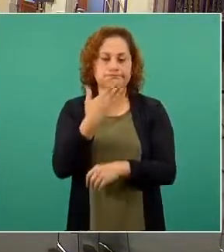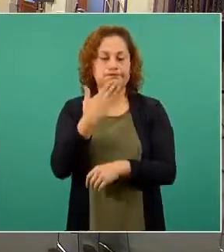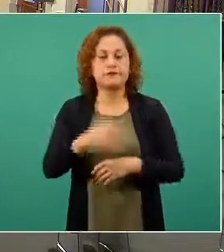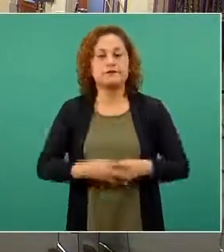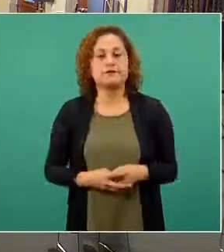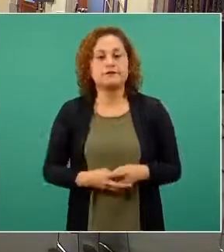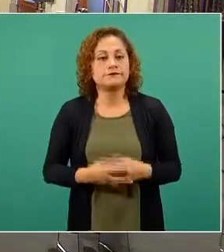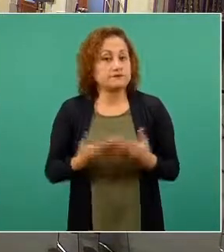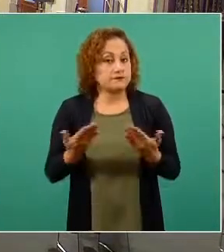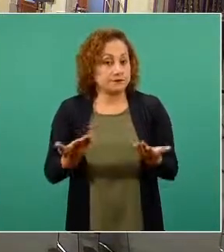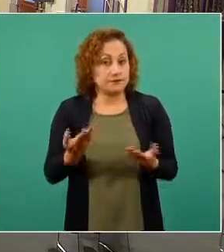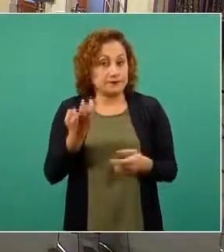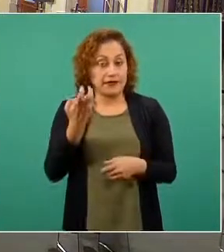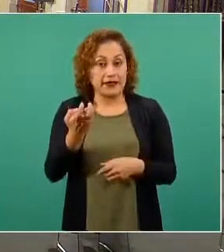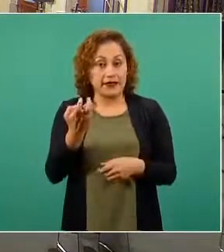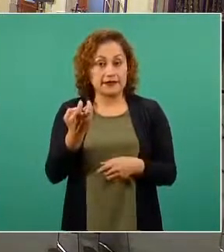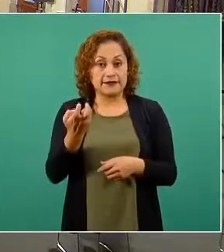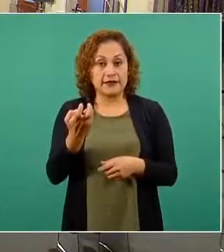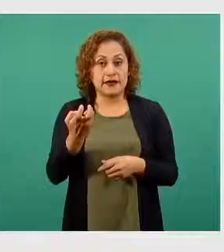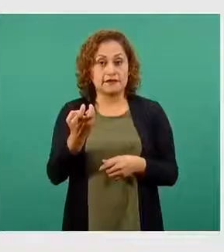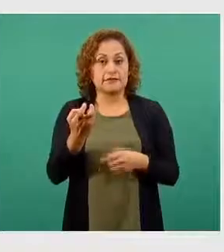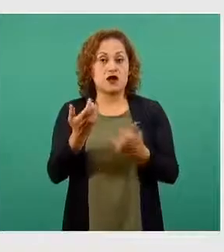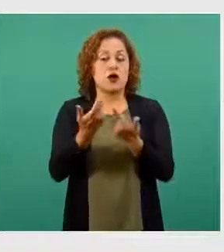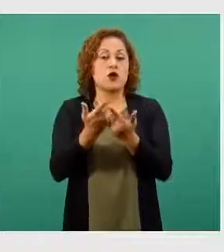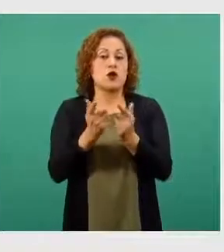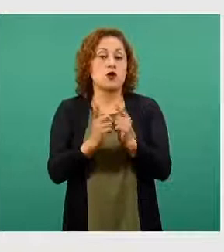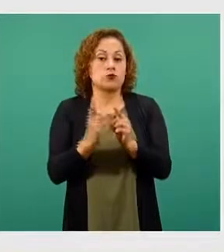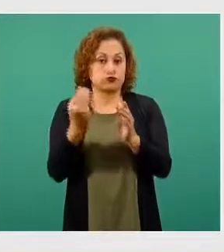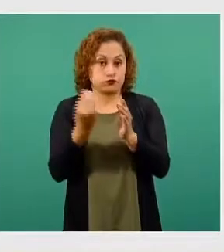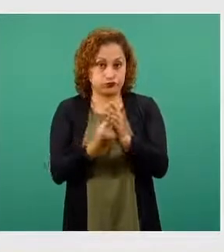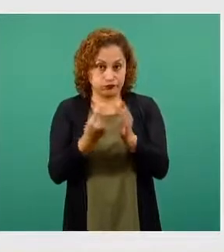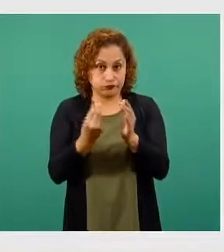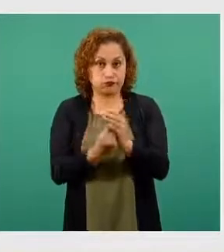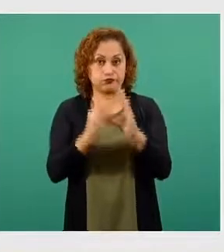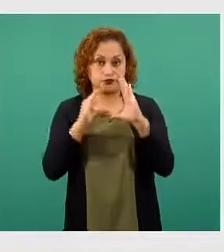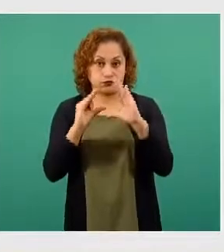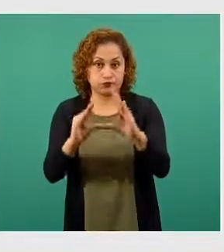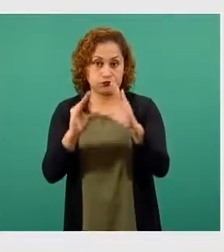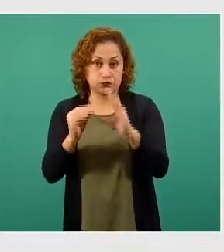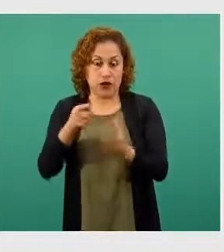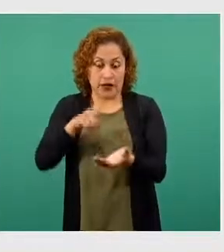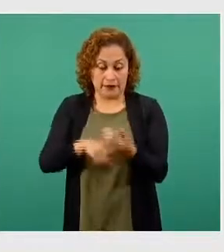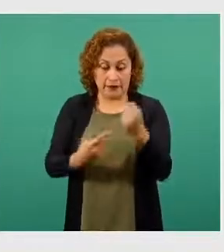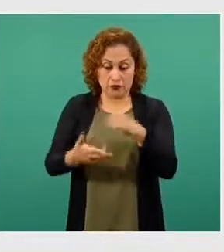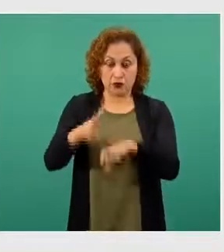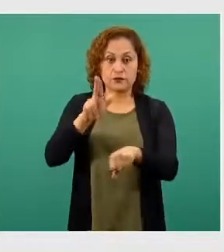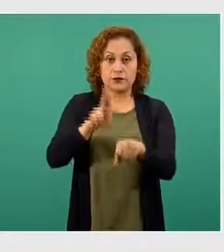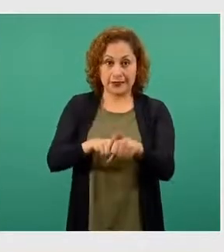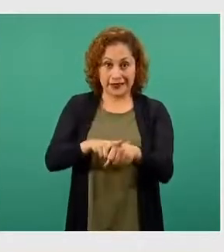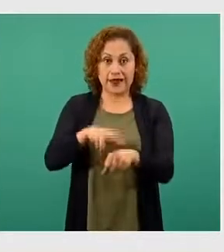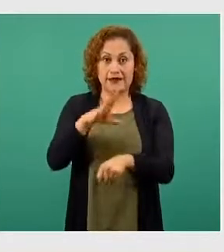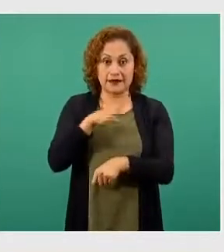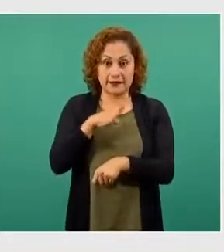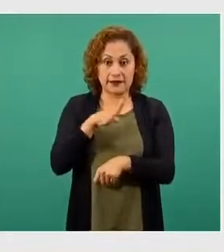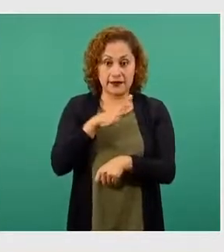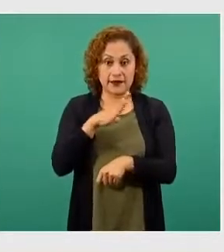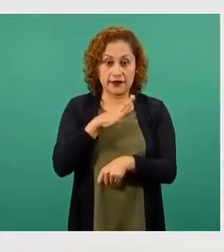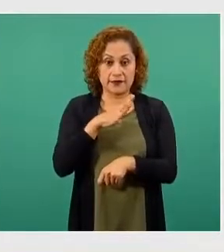este punto de vista, el hospital ha desarrollado una gran cantidad